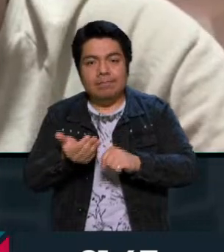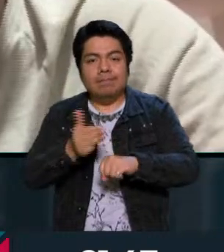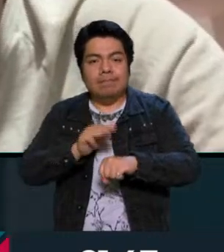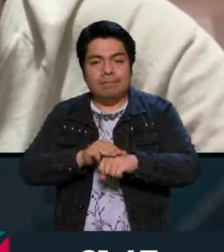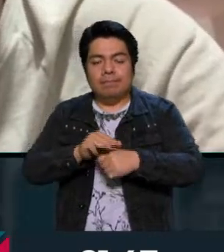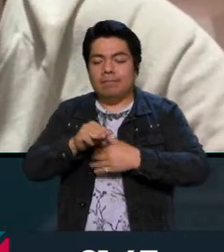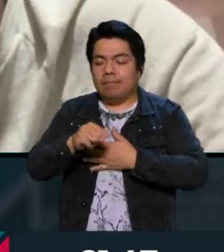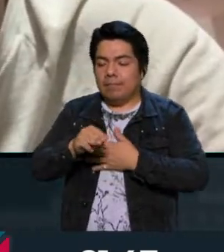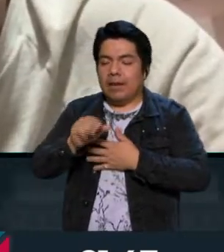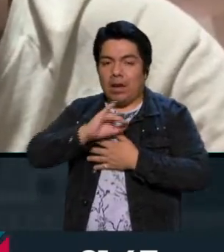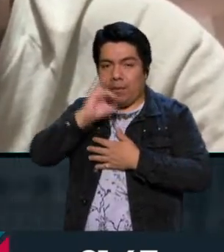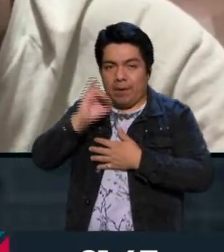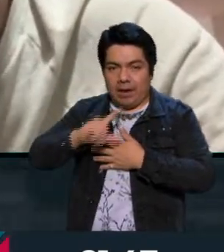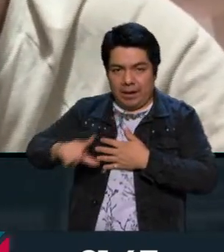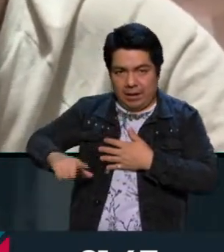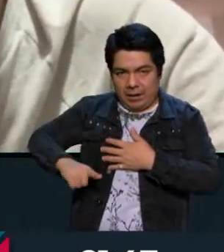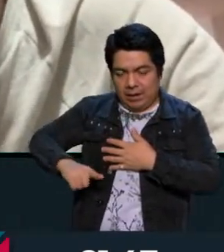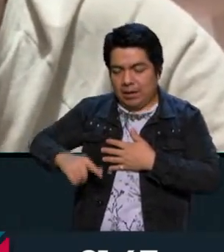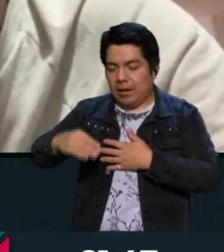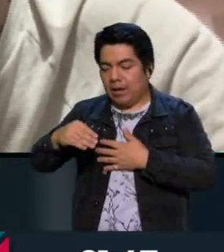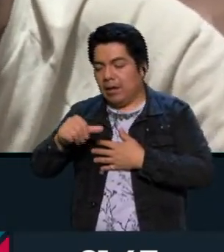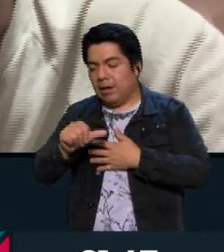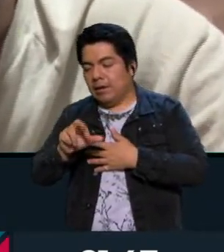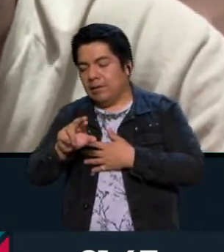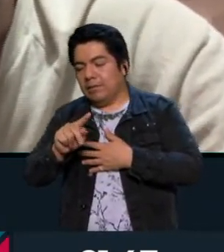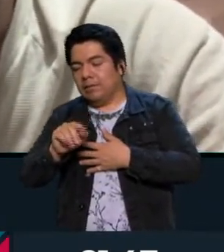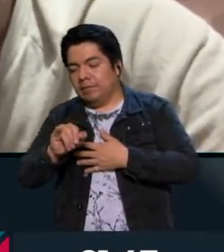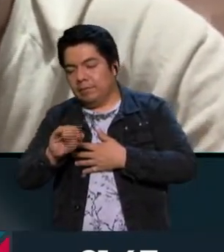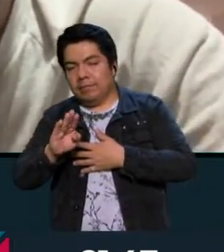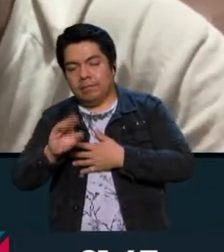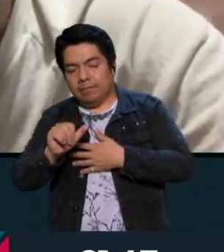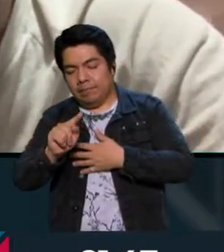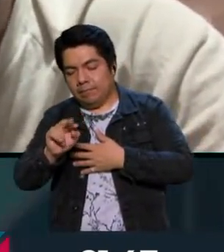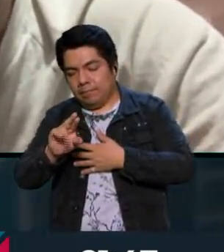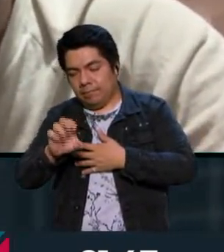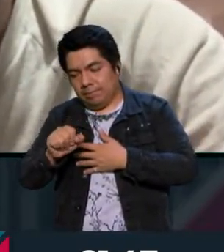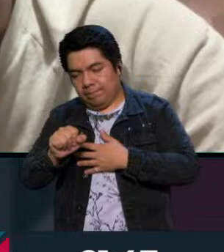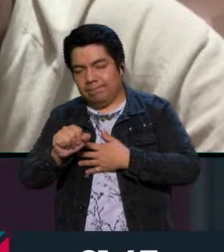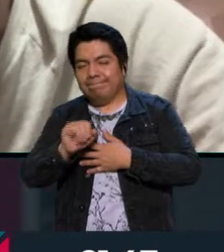parte del jefe de gobierno Martí Batres. Entonces,